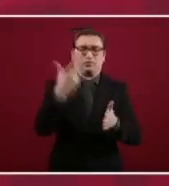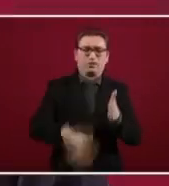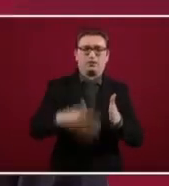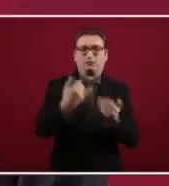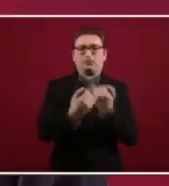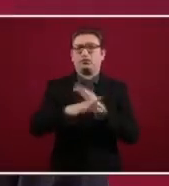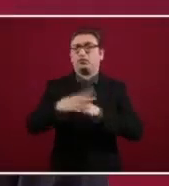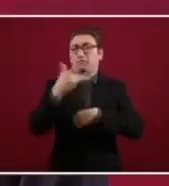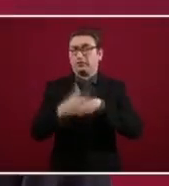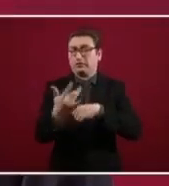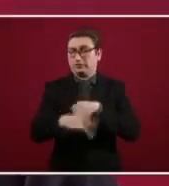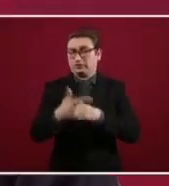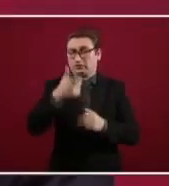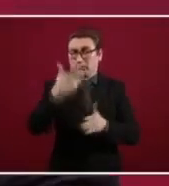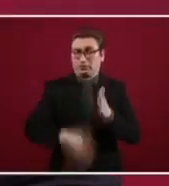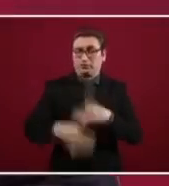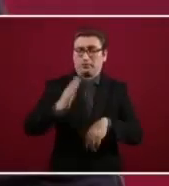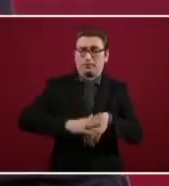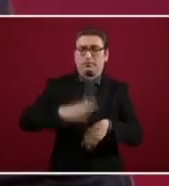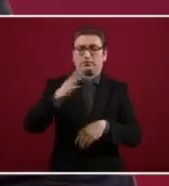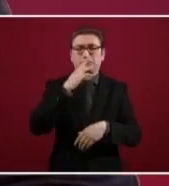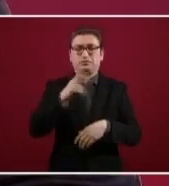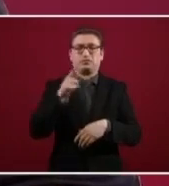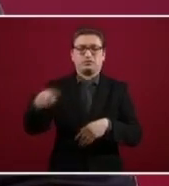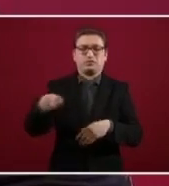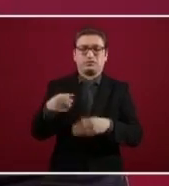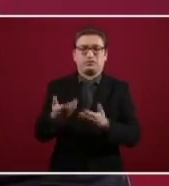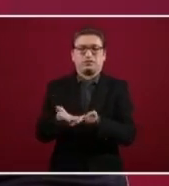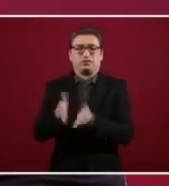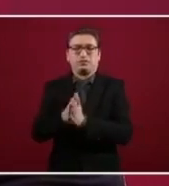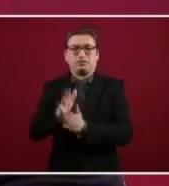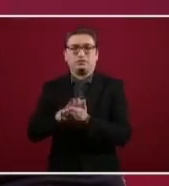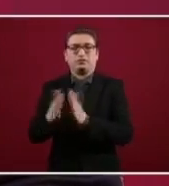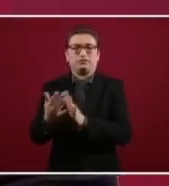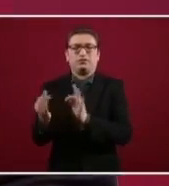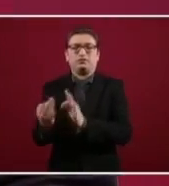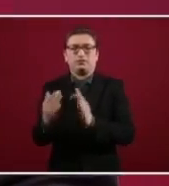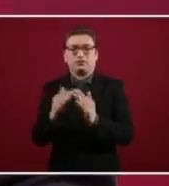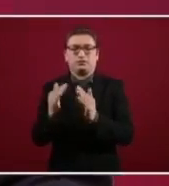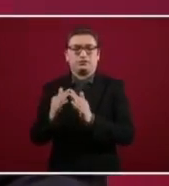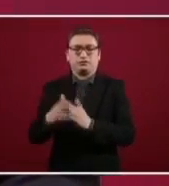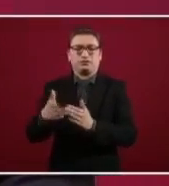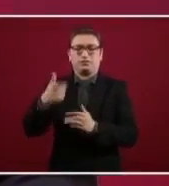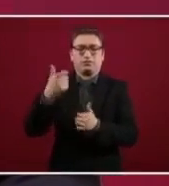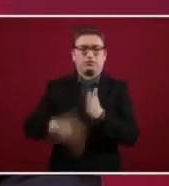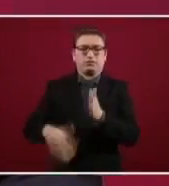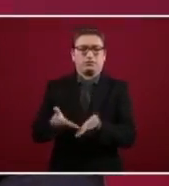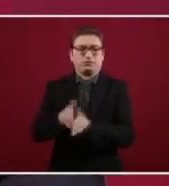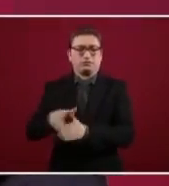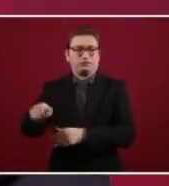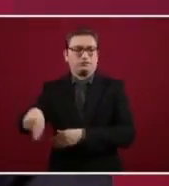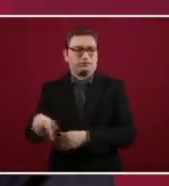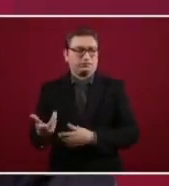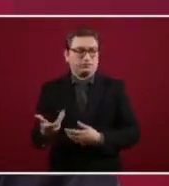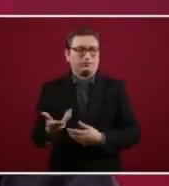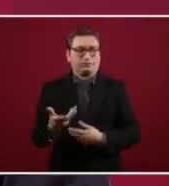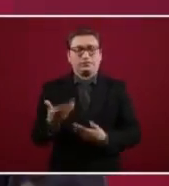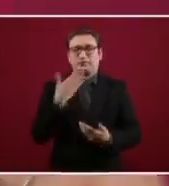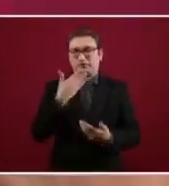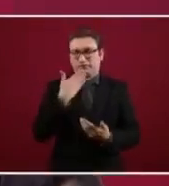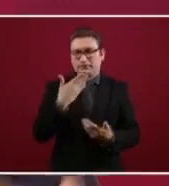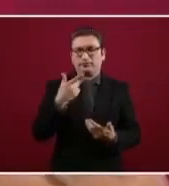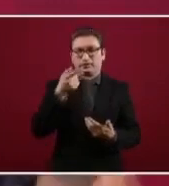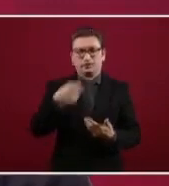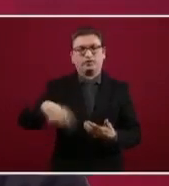comprar el queso más barato pues compra el de la que sería de donde vives más barato que ese no va a ver entonces